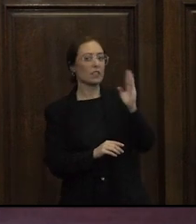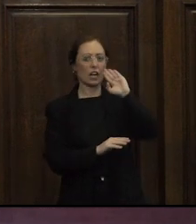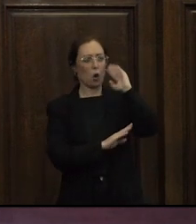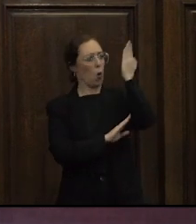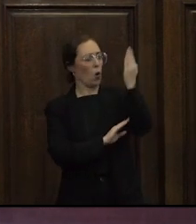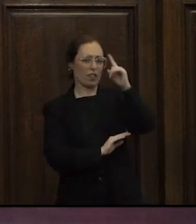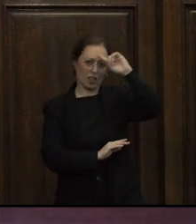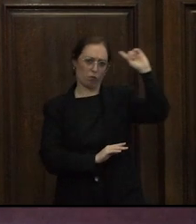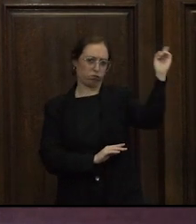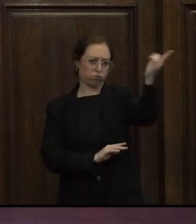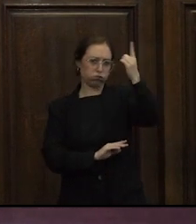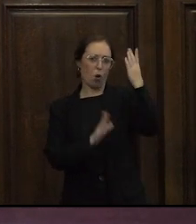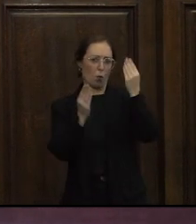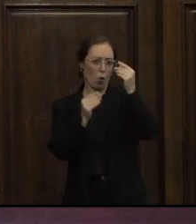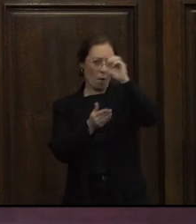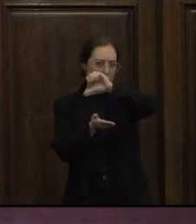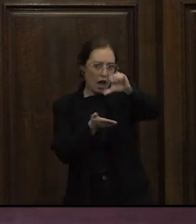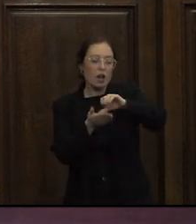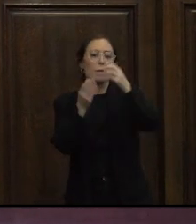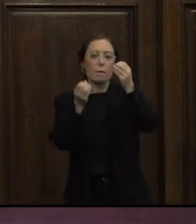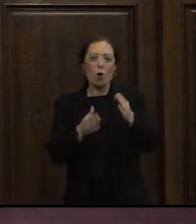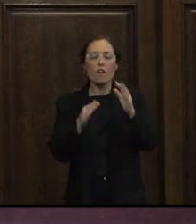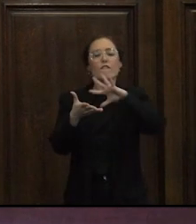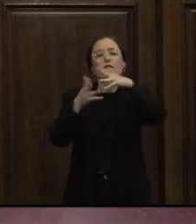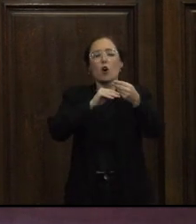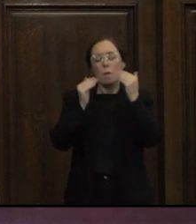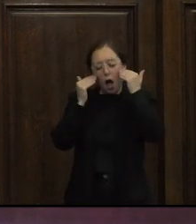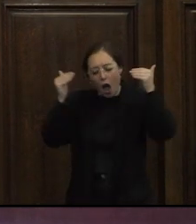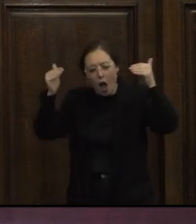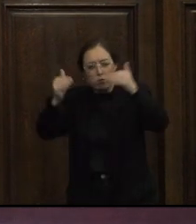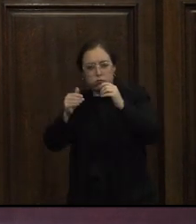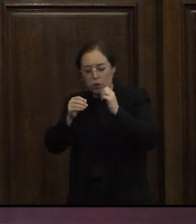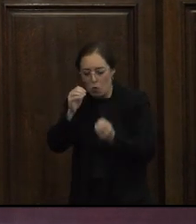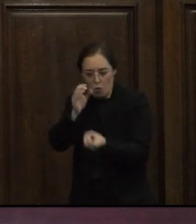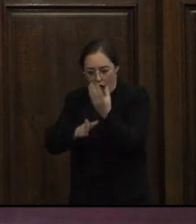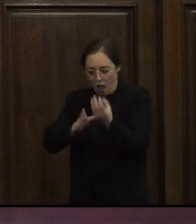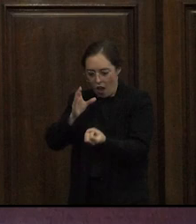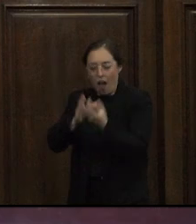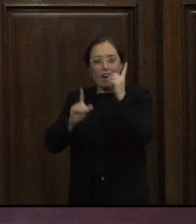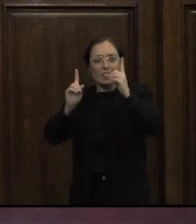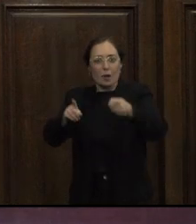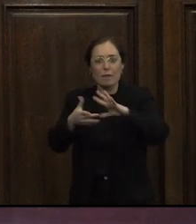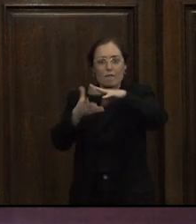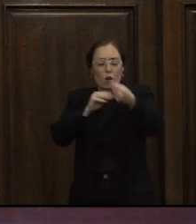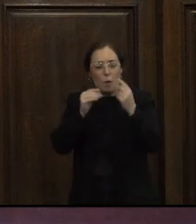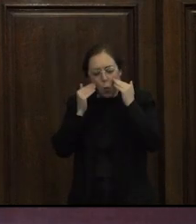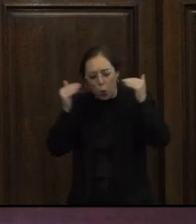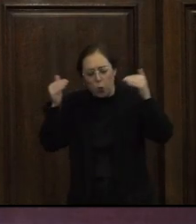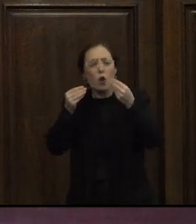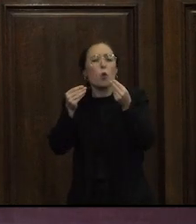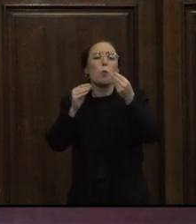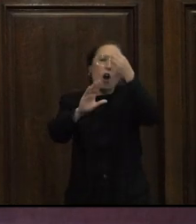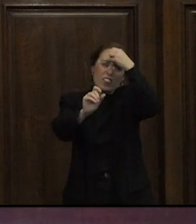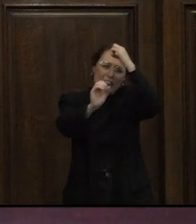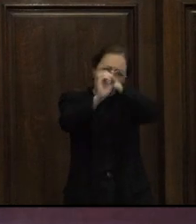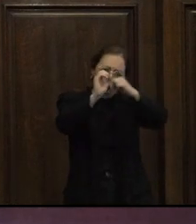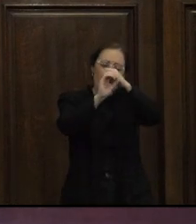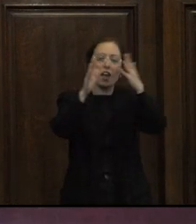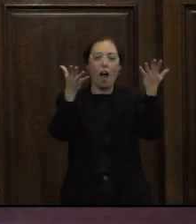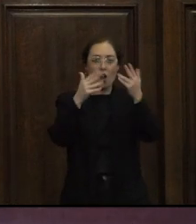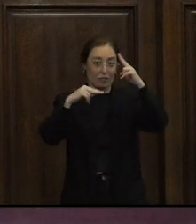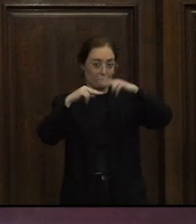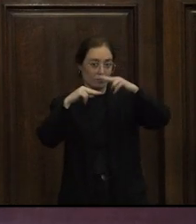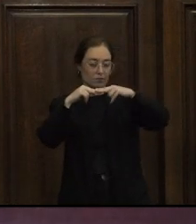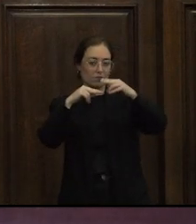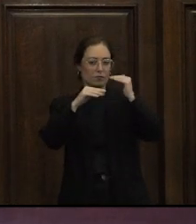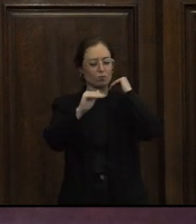reconocimiento internacional por sus perspectivas innovadoras y precisas sobre cómo la tecnología digital